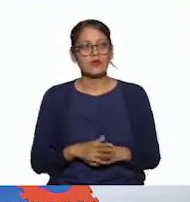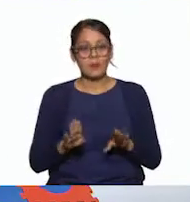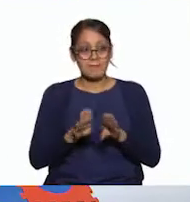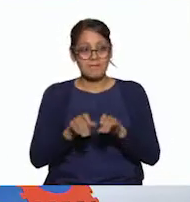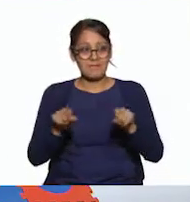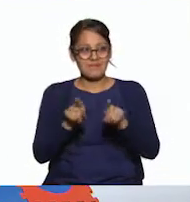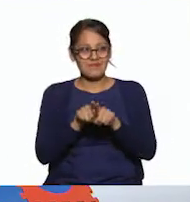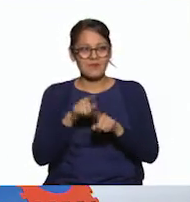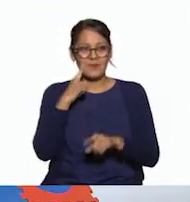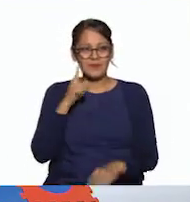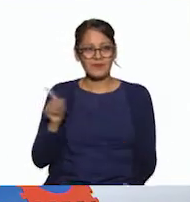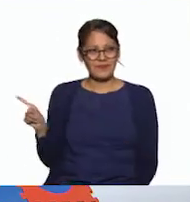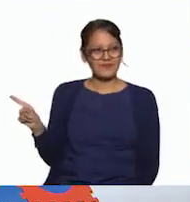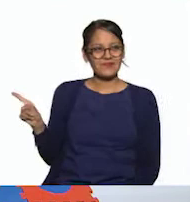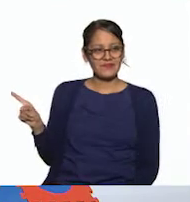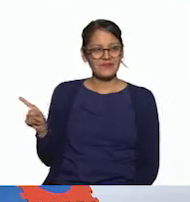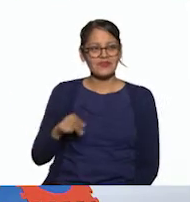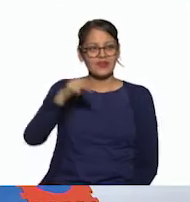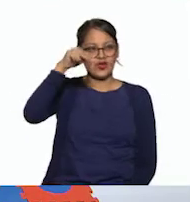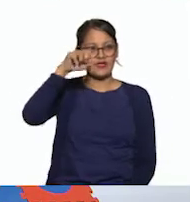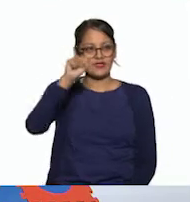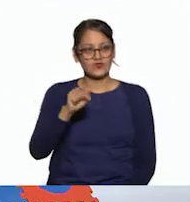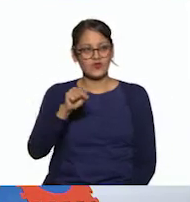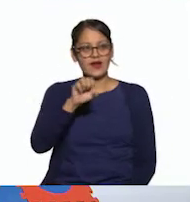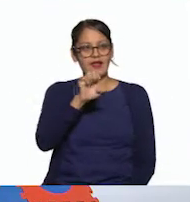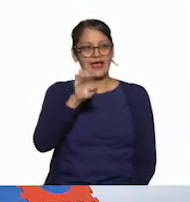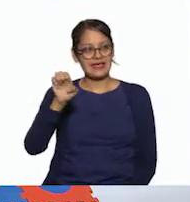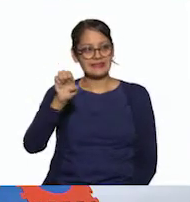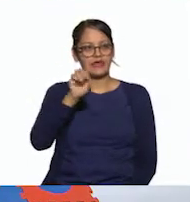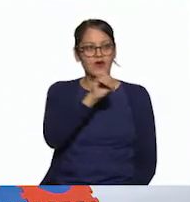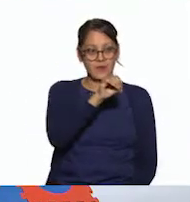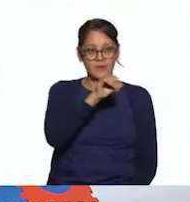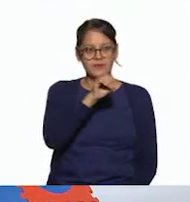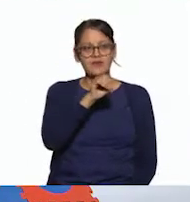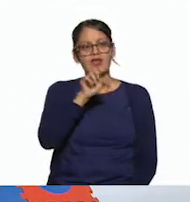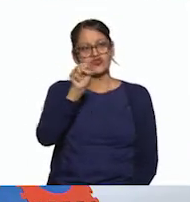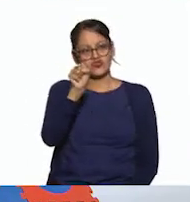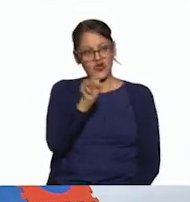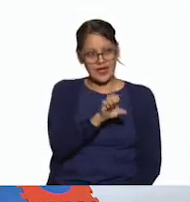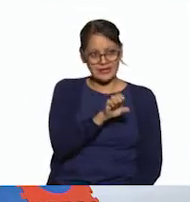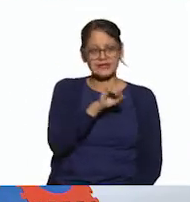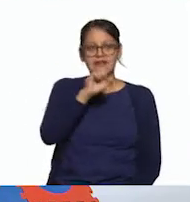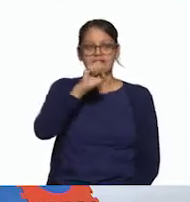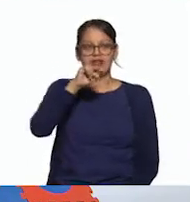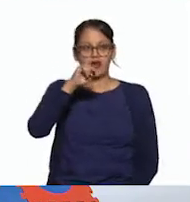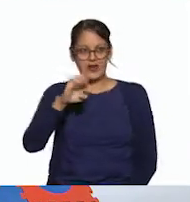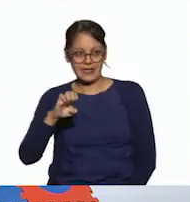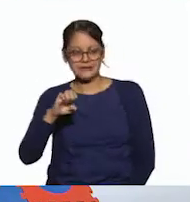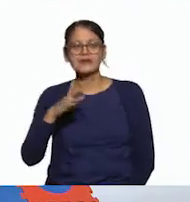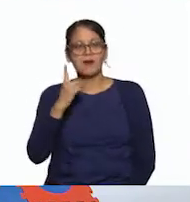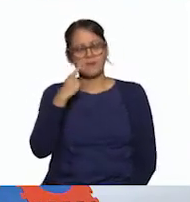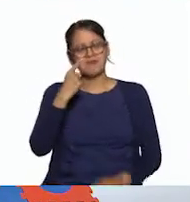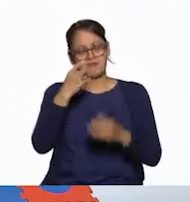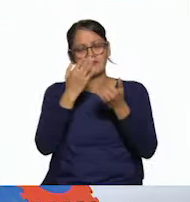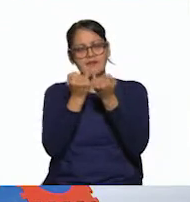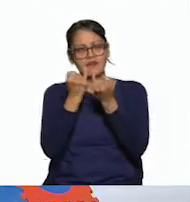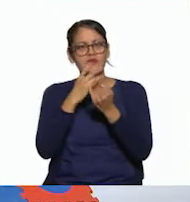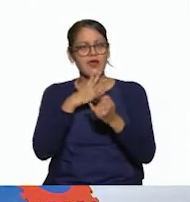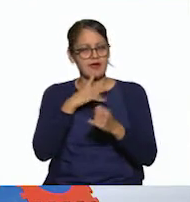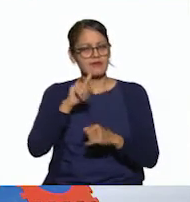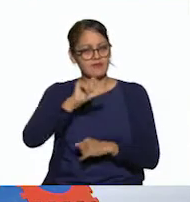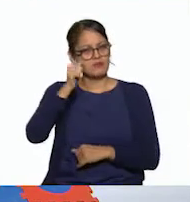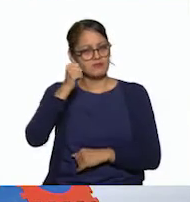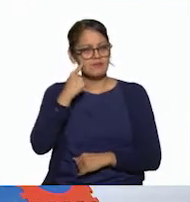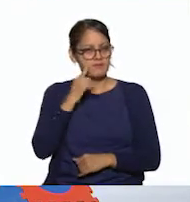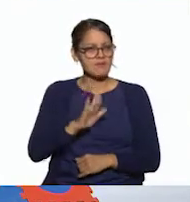como en la Rosa de los Vientos, ya ves que tiene norte, sur, este, oeste, sureste. Sureste, noreste, claro. Exactamente. Vamos a encontrar algo parecido